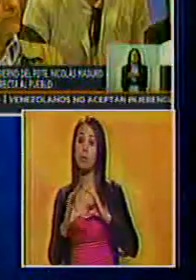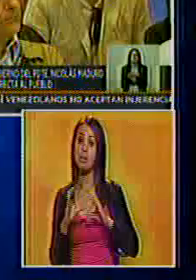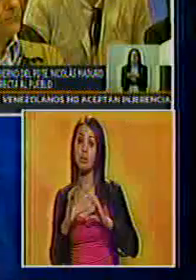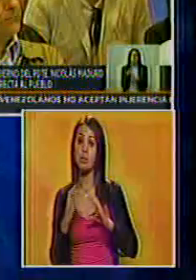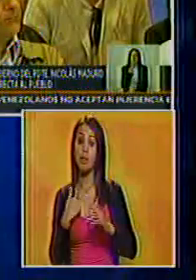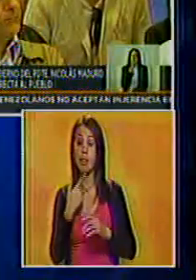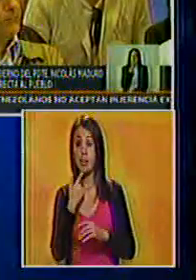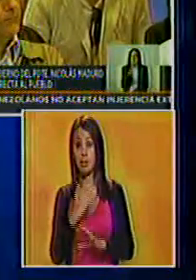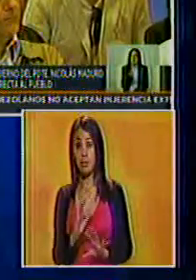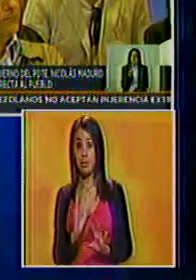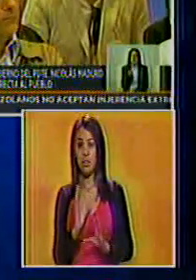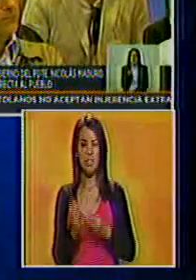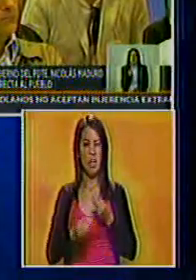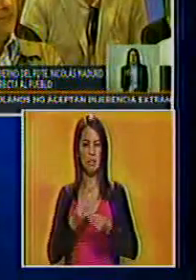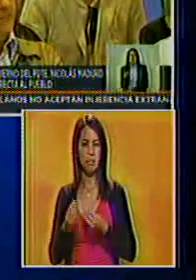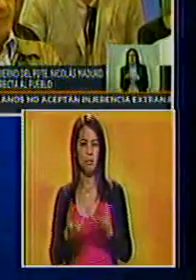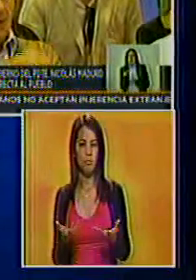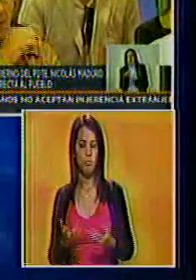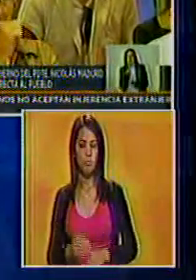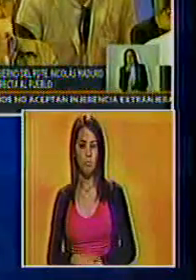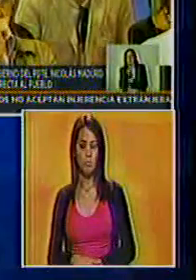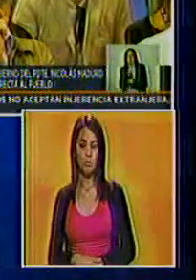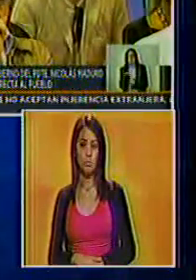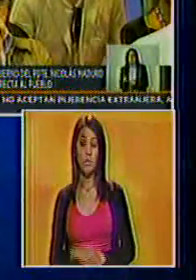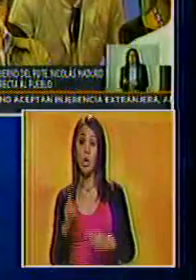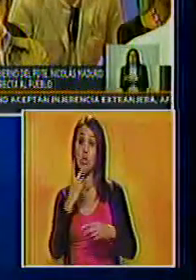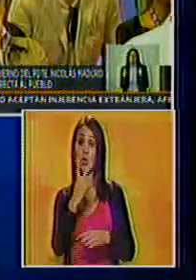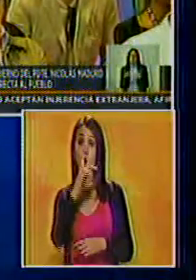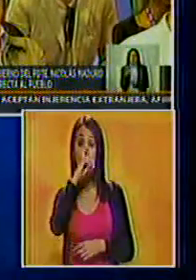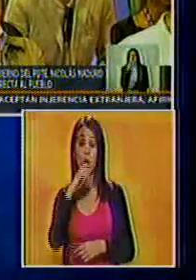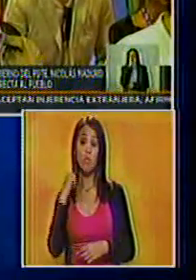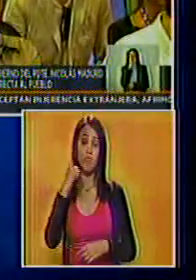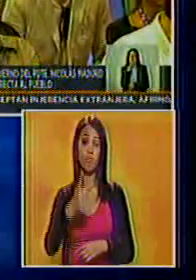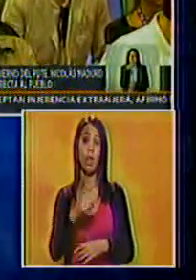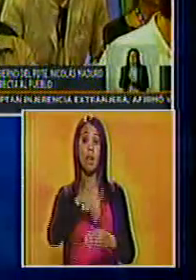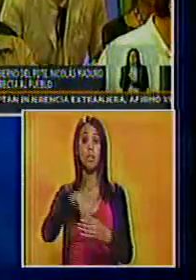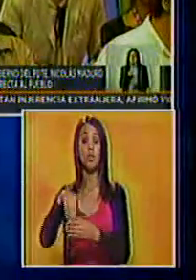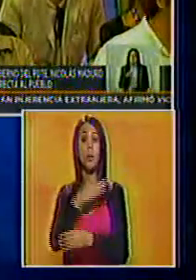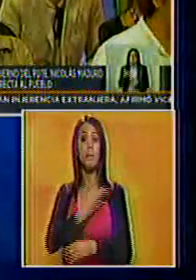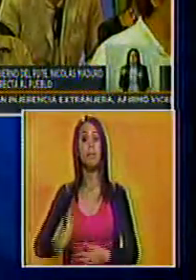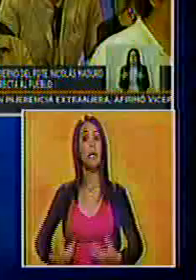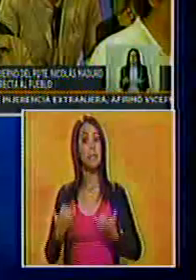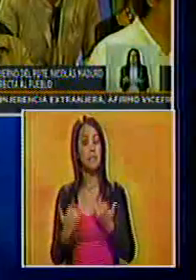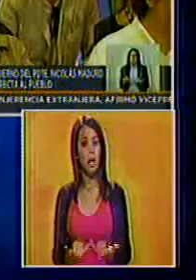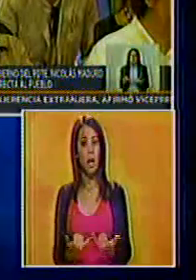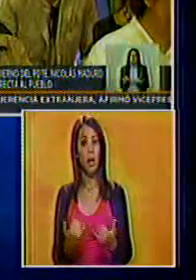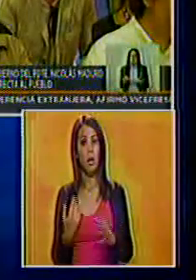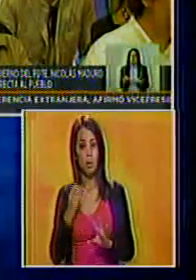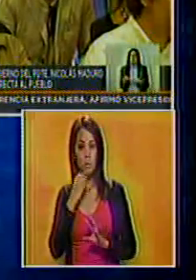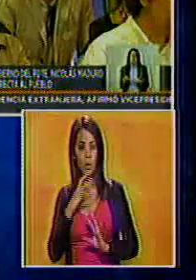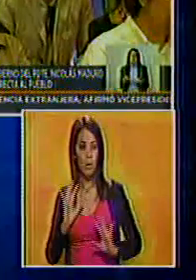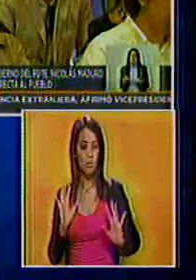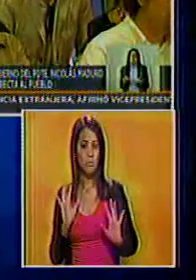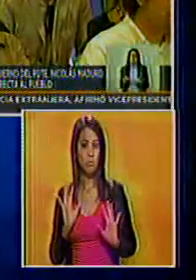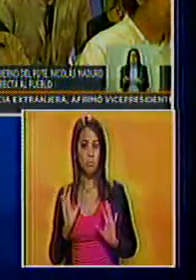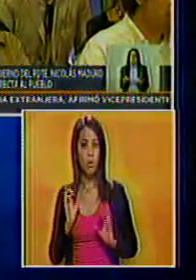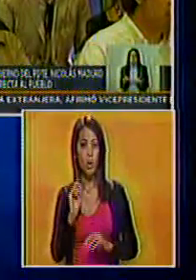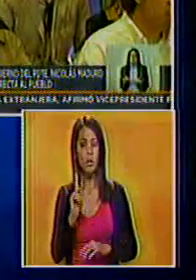y desdicen, que hacen y deshacen, que tienen 2 años diciendo elecciones presidenciales ya, bueno, está bien pues,